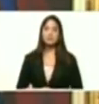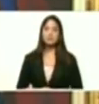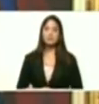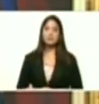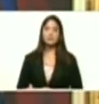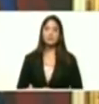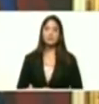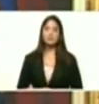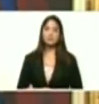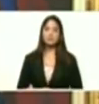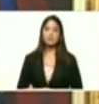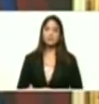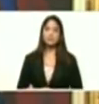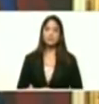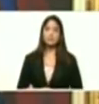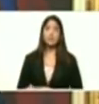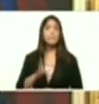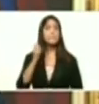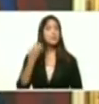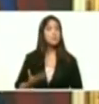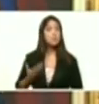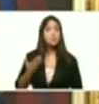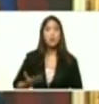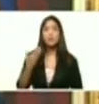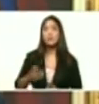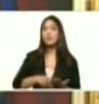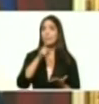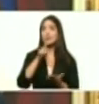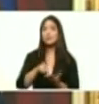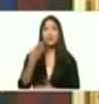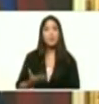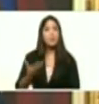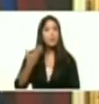y ha jugado un papel muy importante